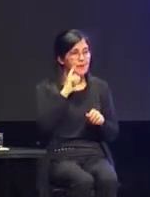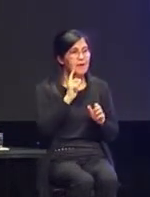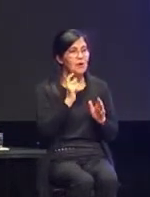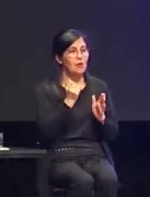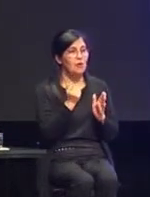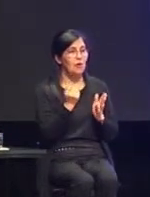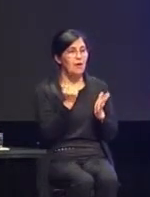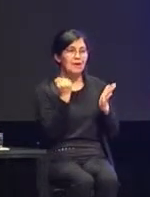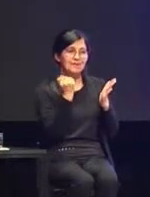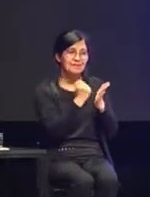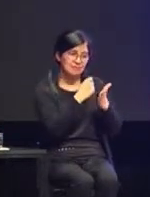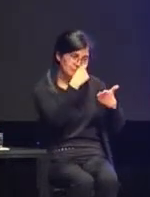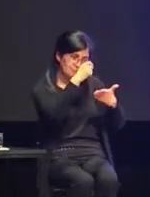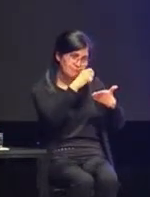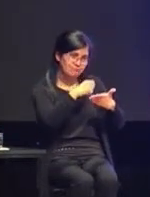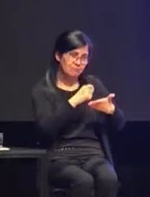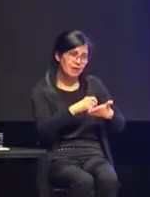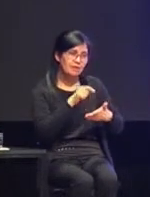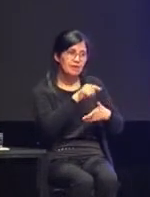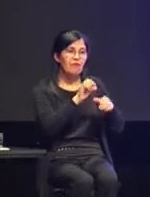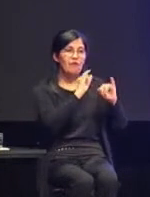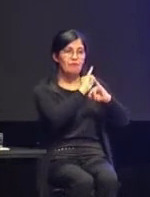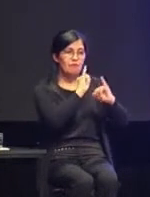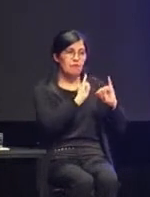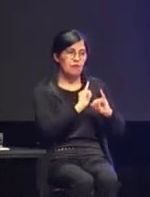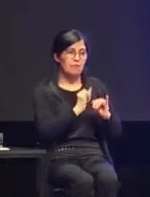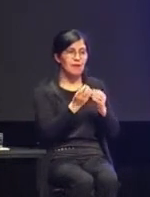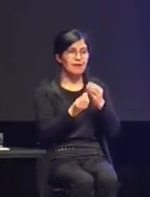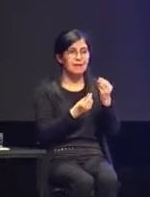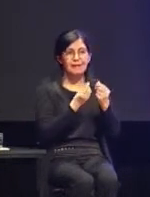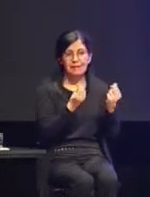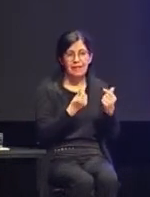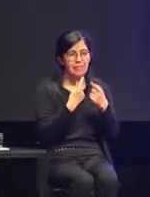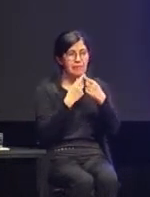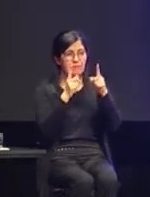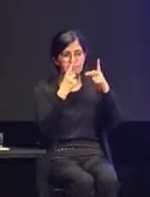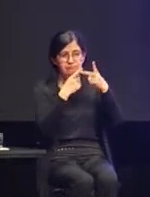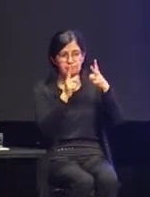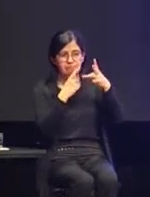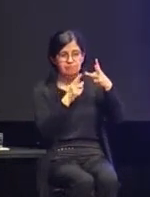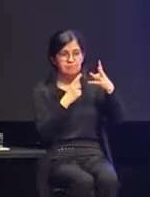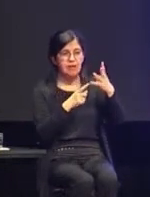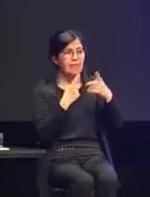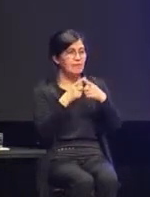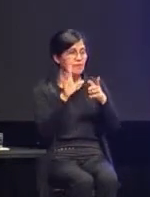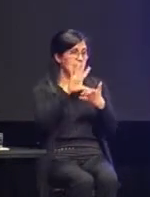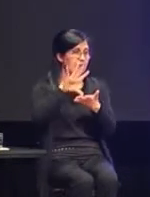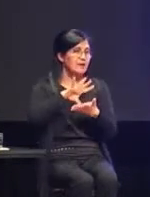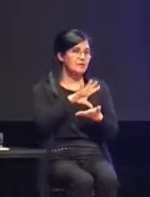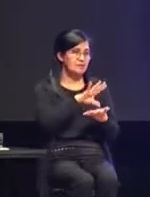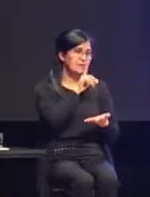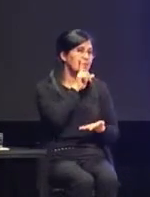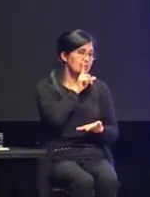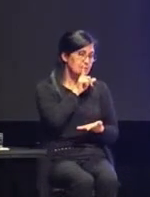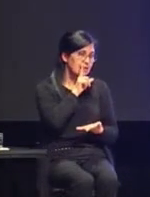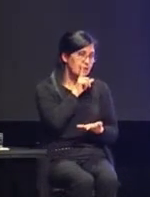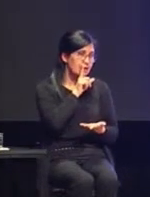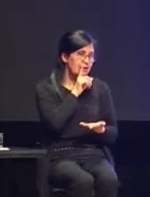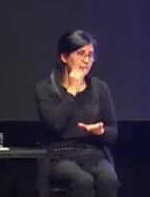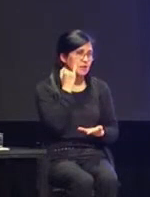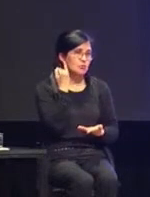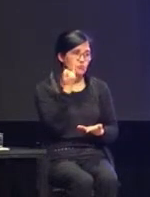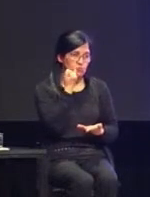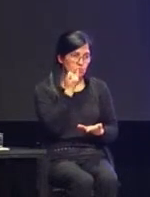acreditaciones son modelos de calidad, como el de la Joint Commission, el modelo americano, etcétera, que cada país o cada institución